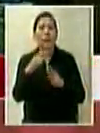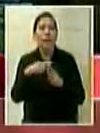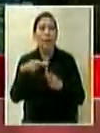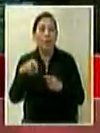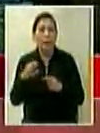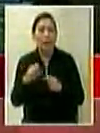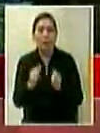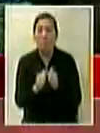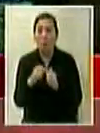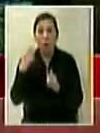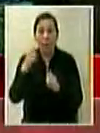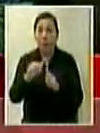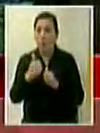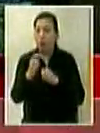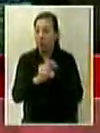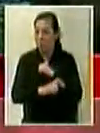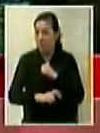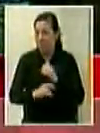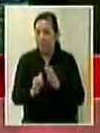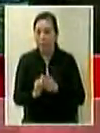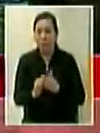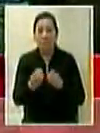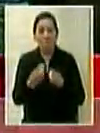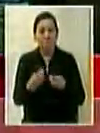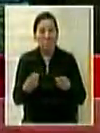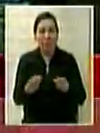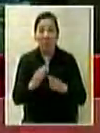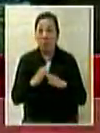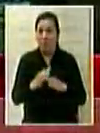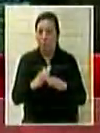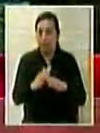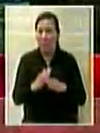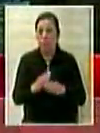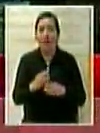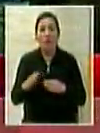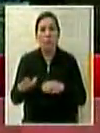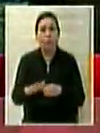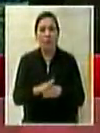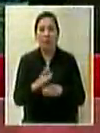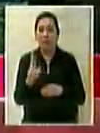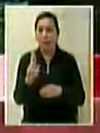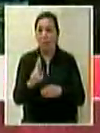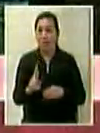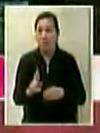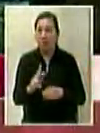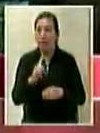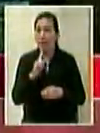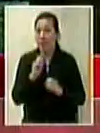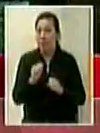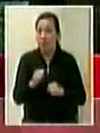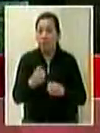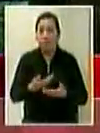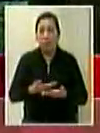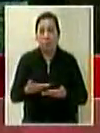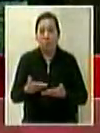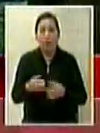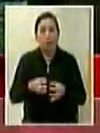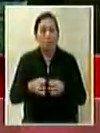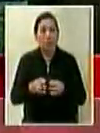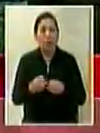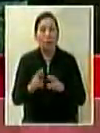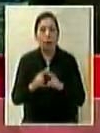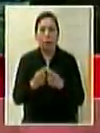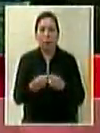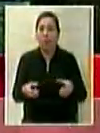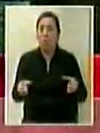especial la política exterior del Perú en materia de la defensa de la soberanía de la región han sido debidamente explicados en